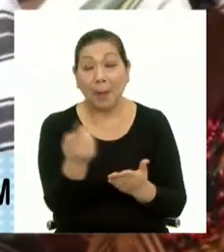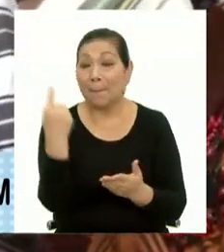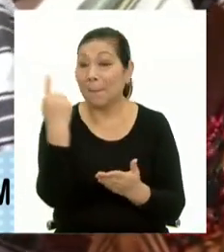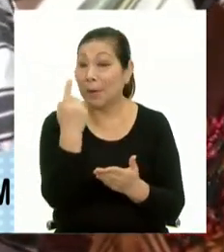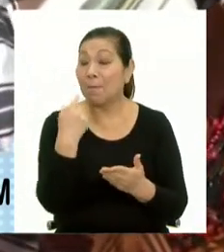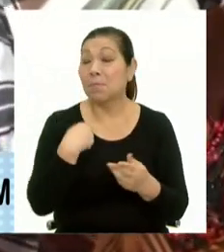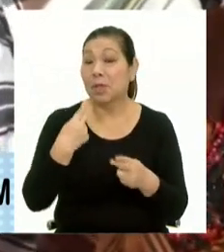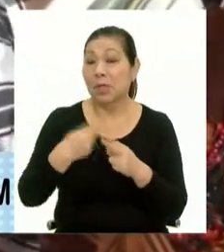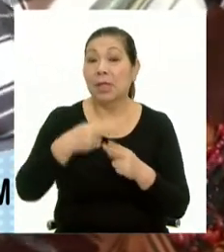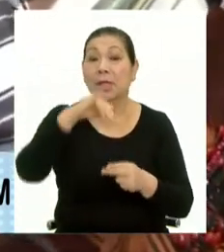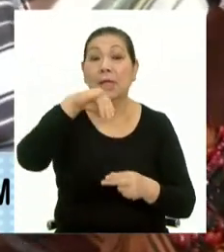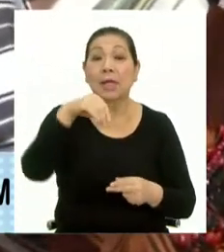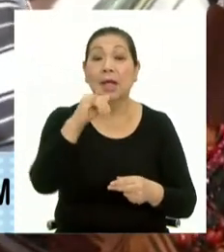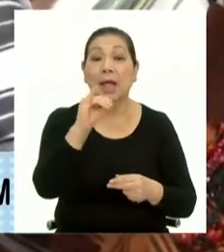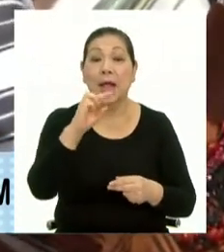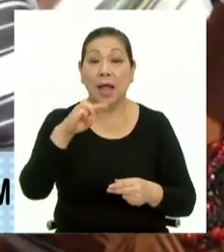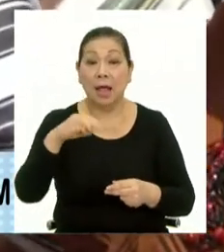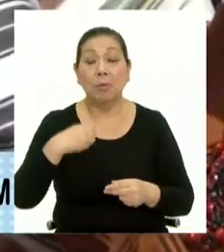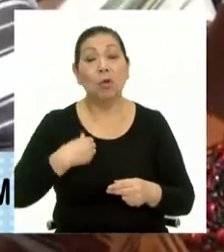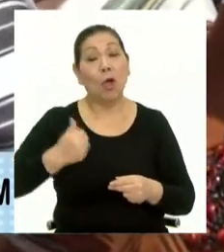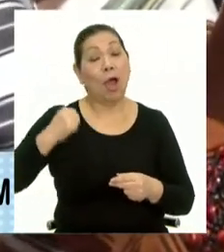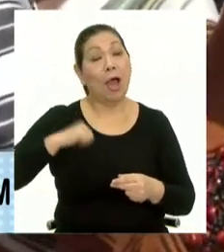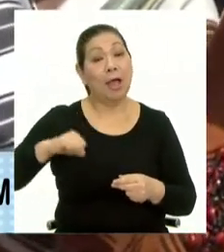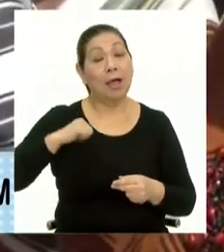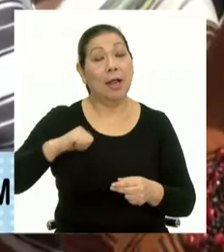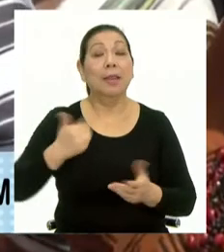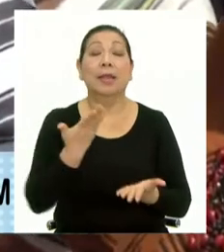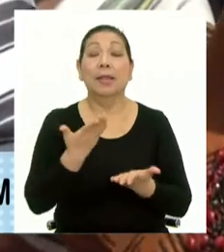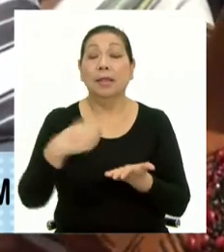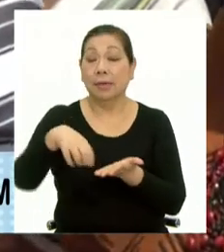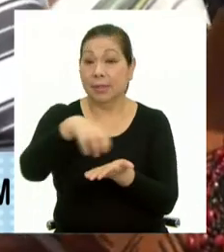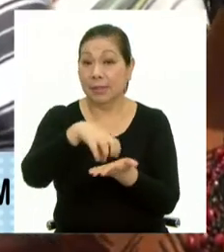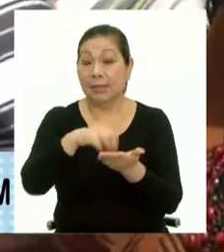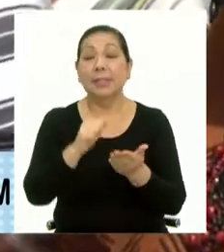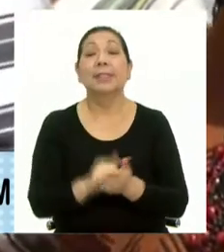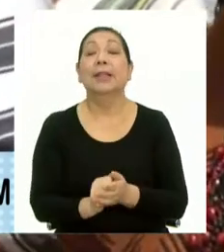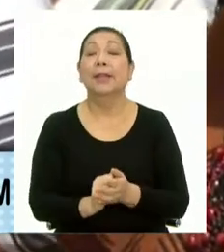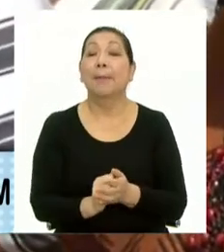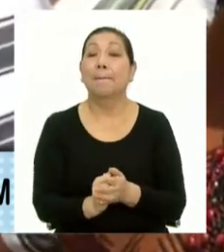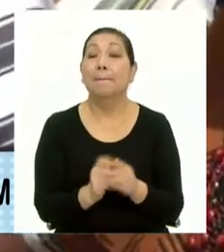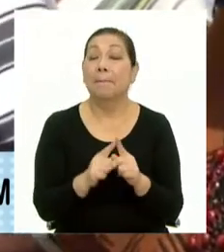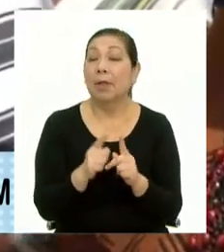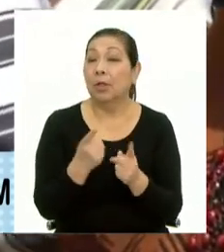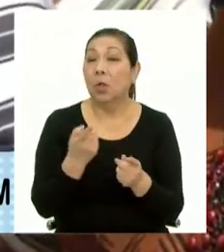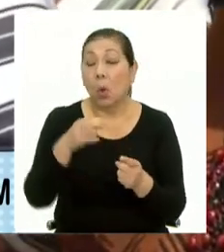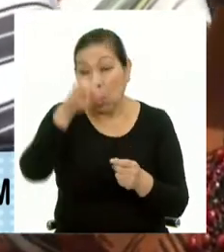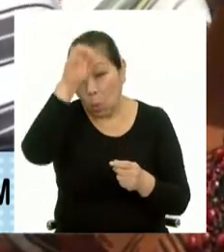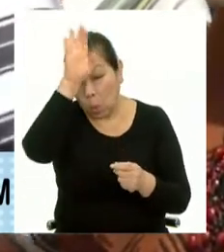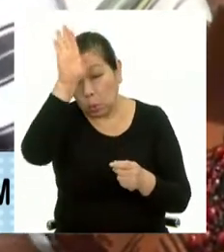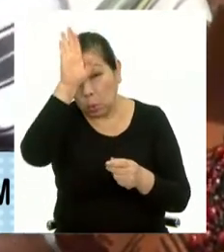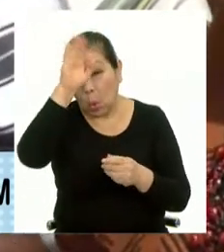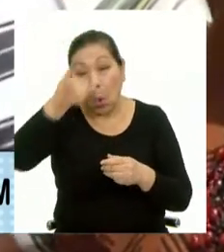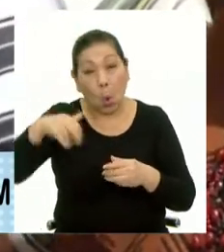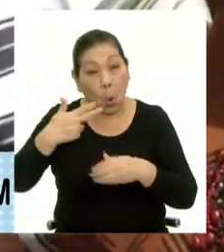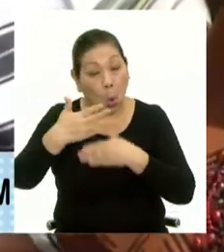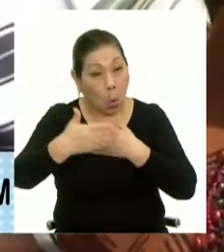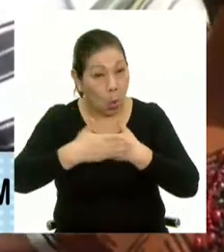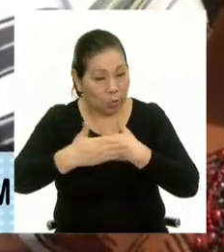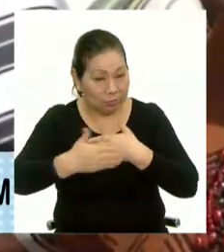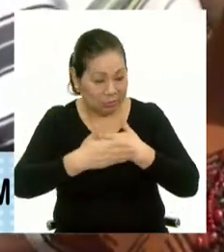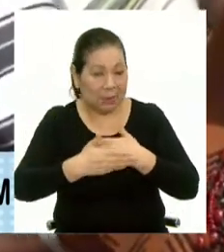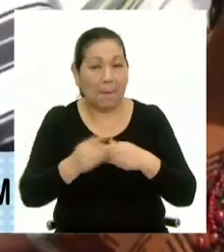lugar, mi nombre es Jaime Ramírez Pérez y yo soy alcalde de la Municipalidad Centro Poblado, Puerto N, entre Cusco y Junín. Y